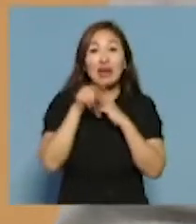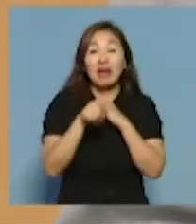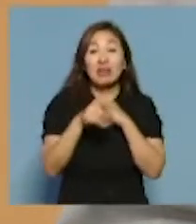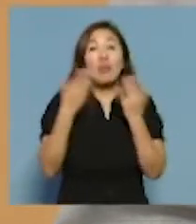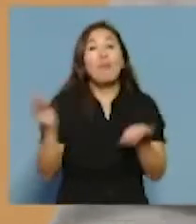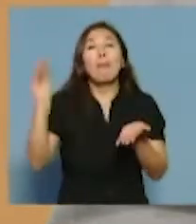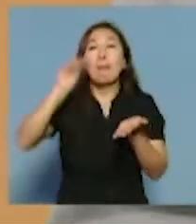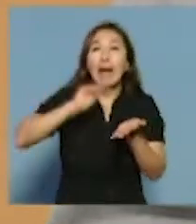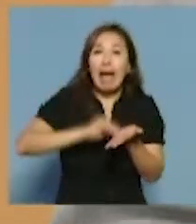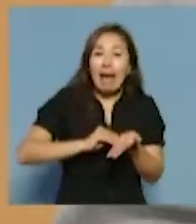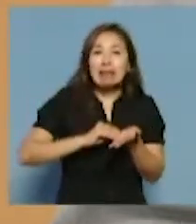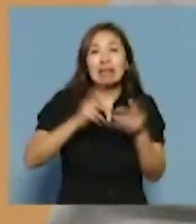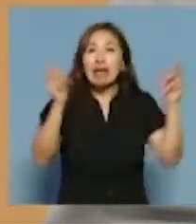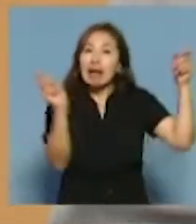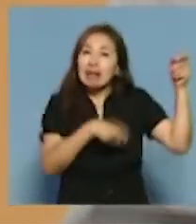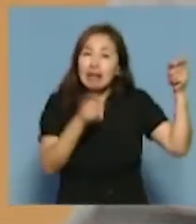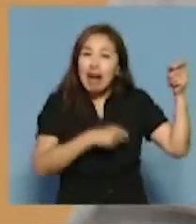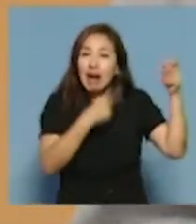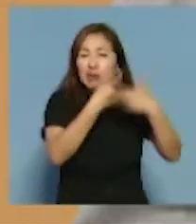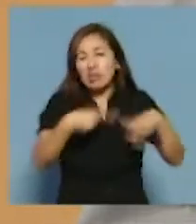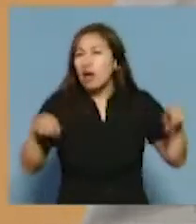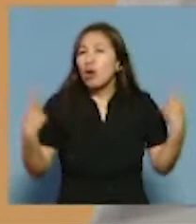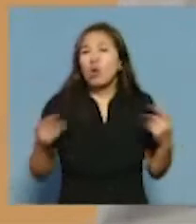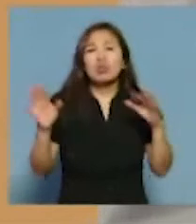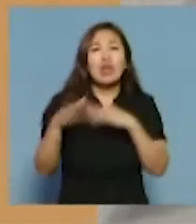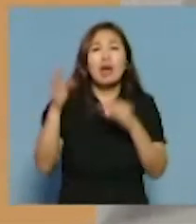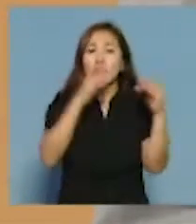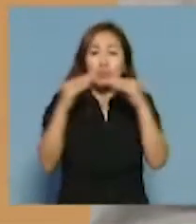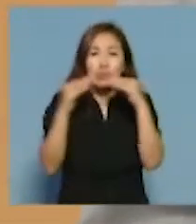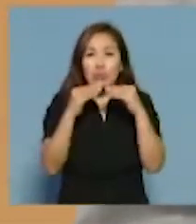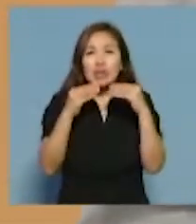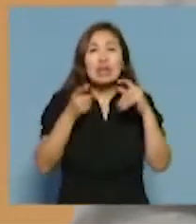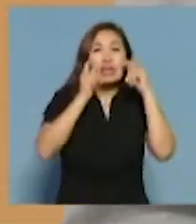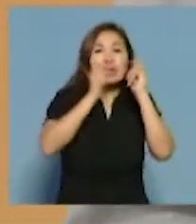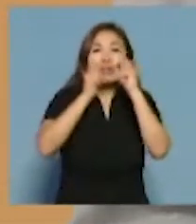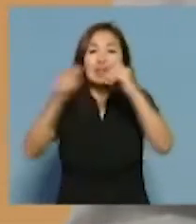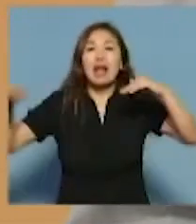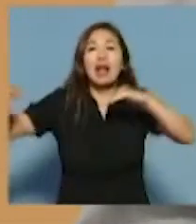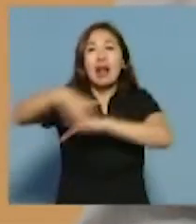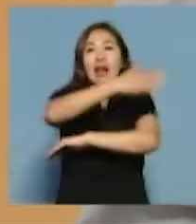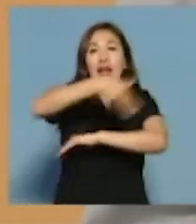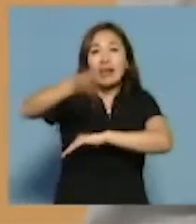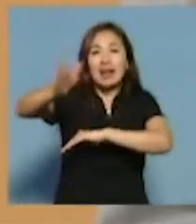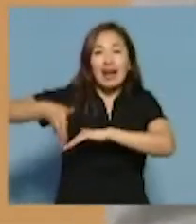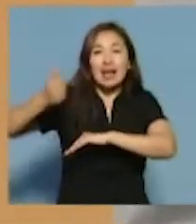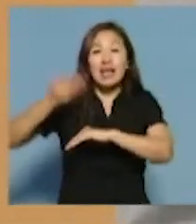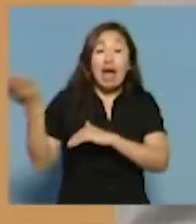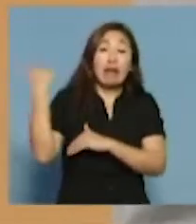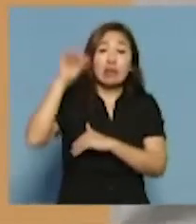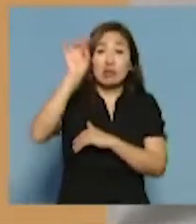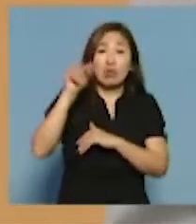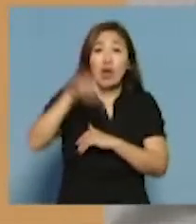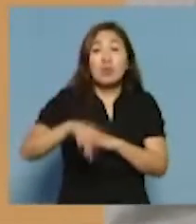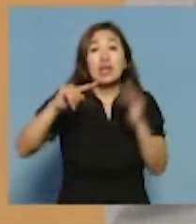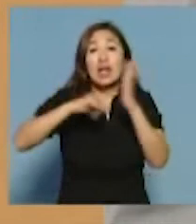pueden agregar cajas otros instrumentos de viento y se recorren las calles anteriormente se hace acá en